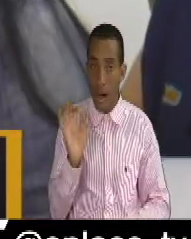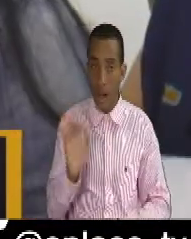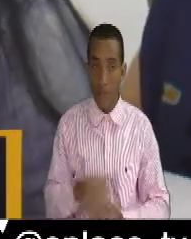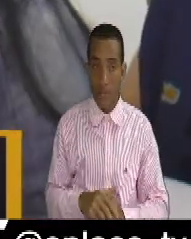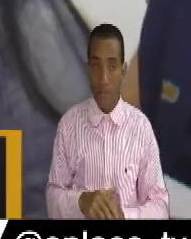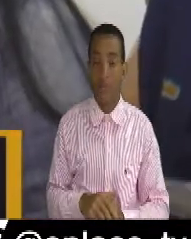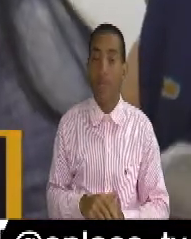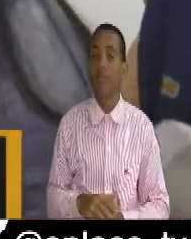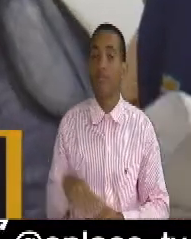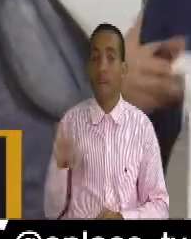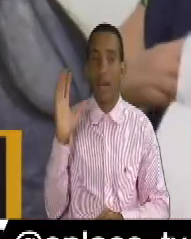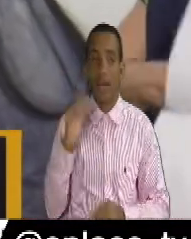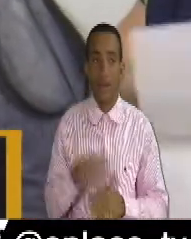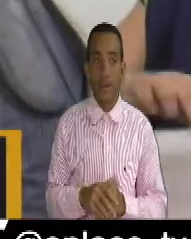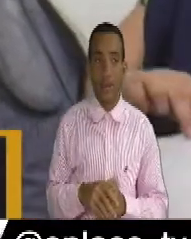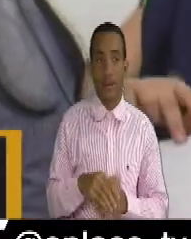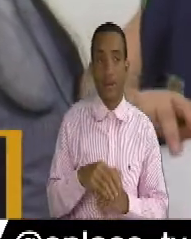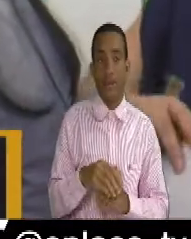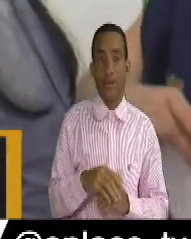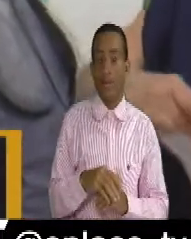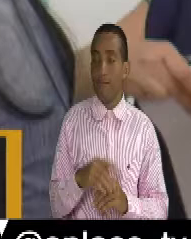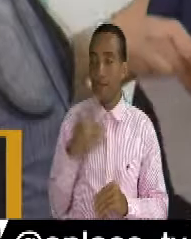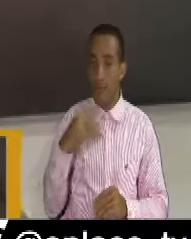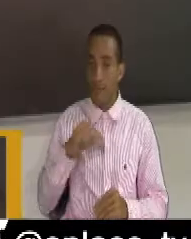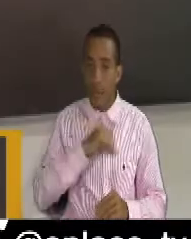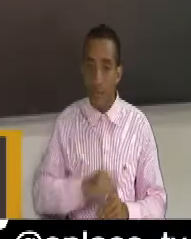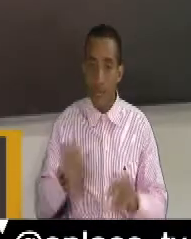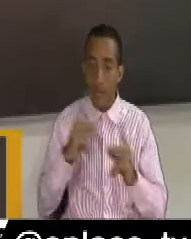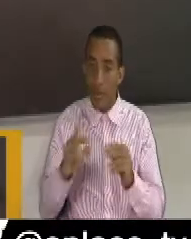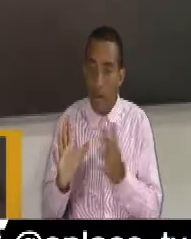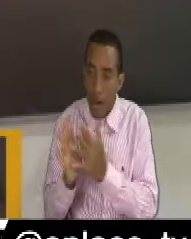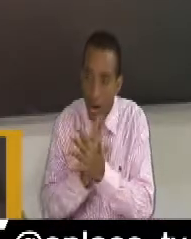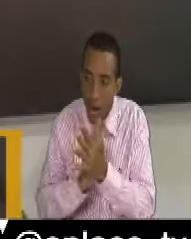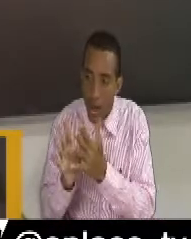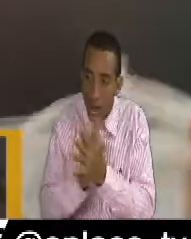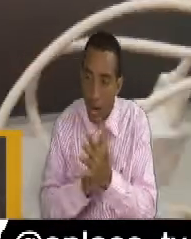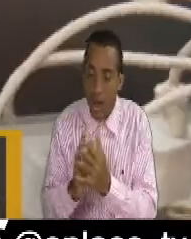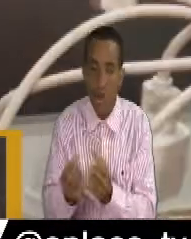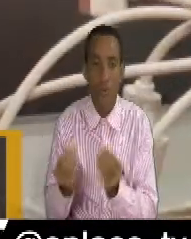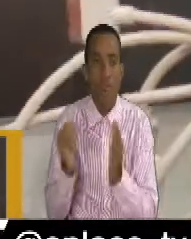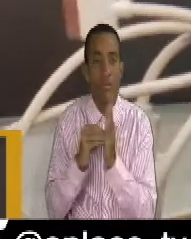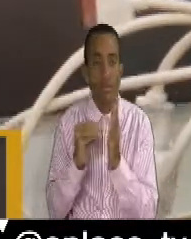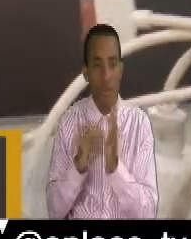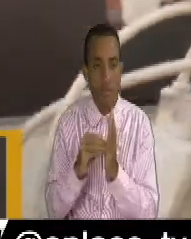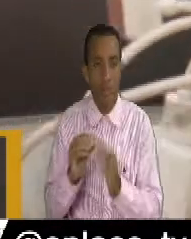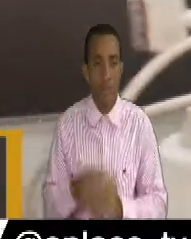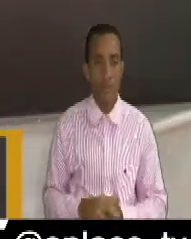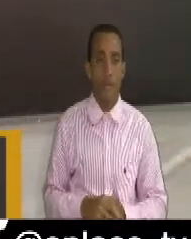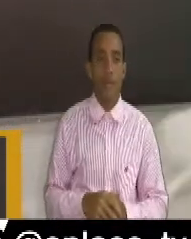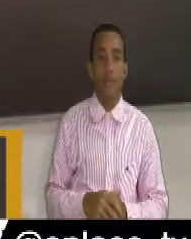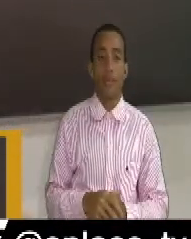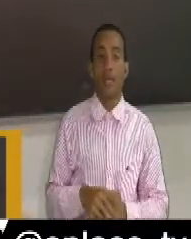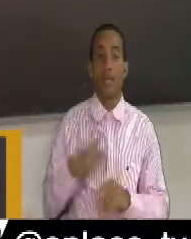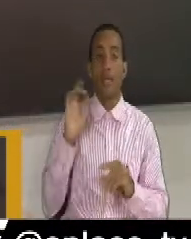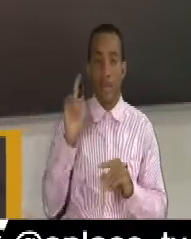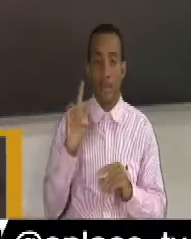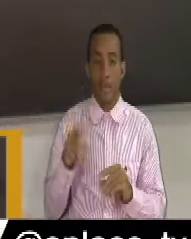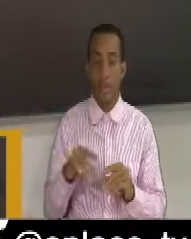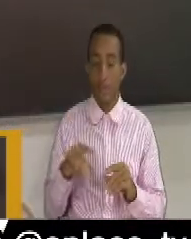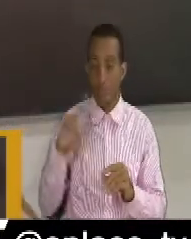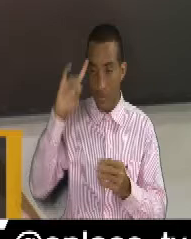organizaciones defensoras de derechos humanos han conocido. En el sitio donde fueron desplazadas esas personas, había operación permanente de las